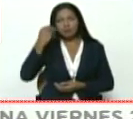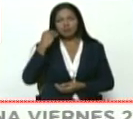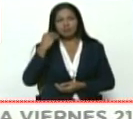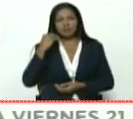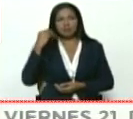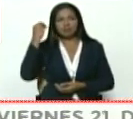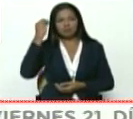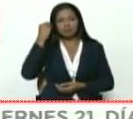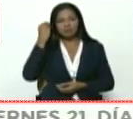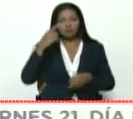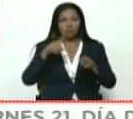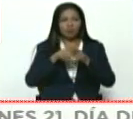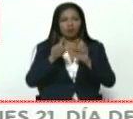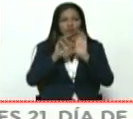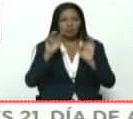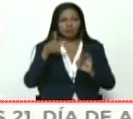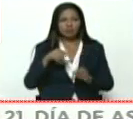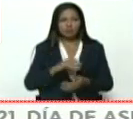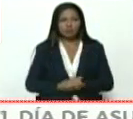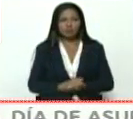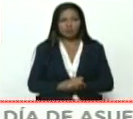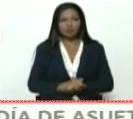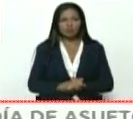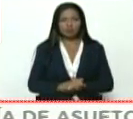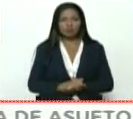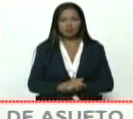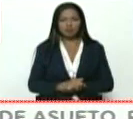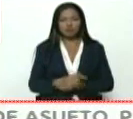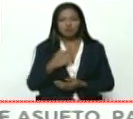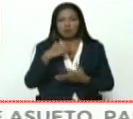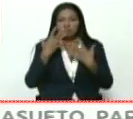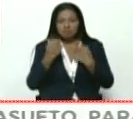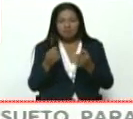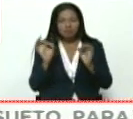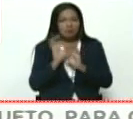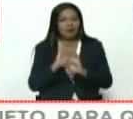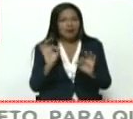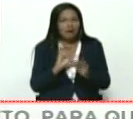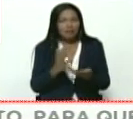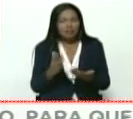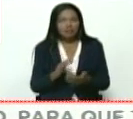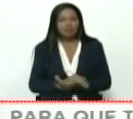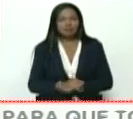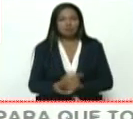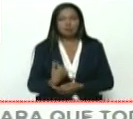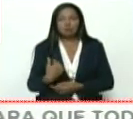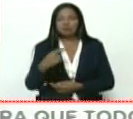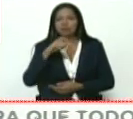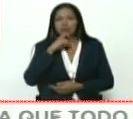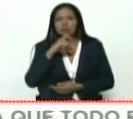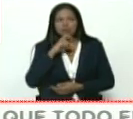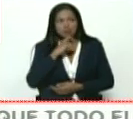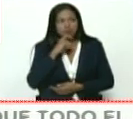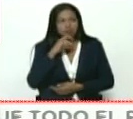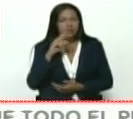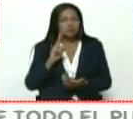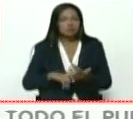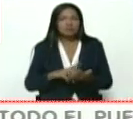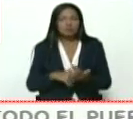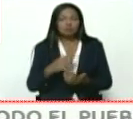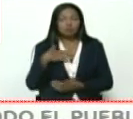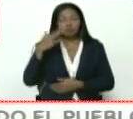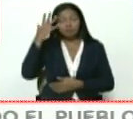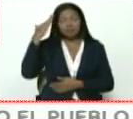análisis, pero a veces no les entiendo nada. Me cuesta. Y me